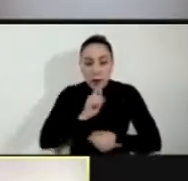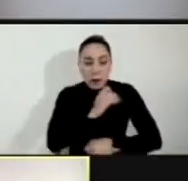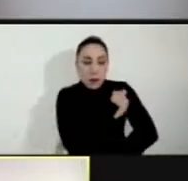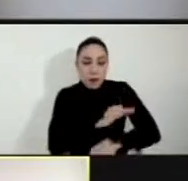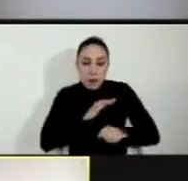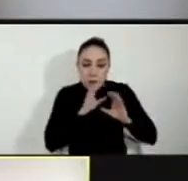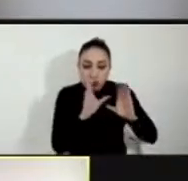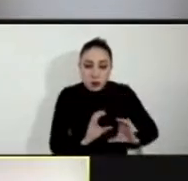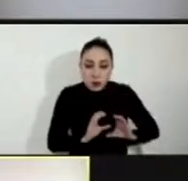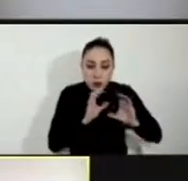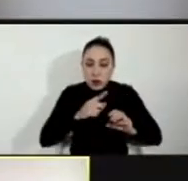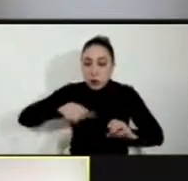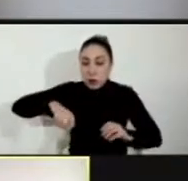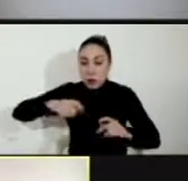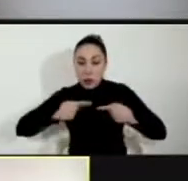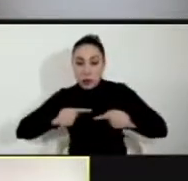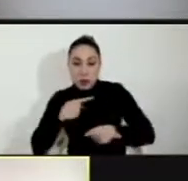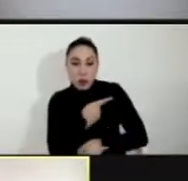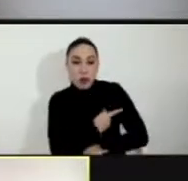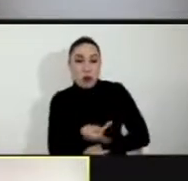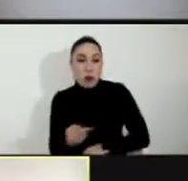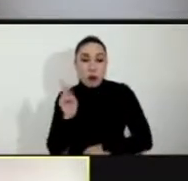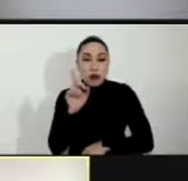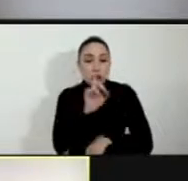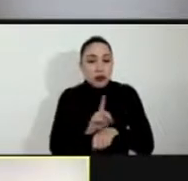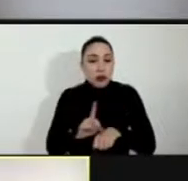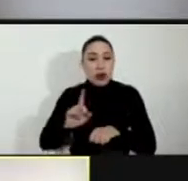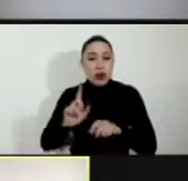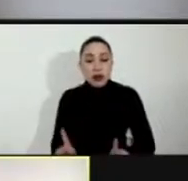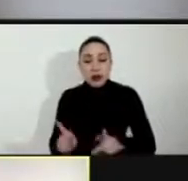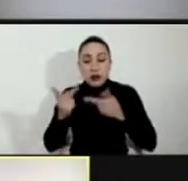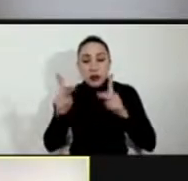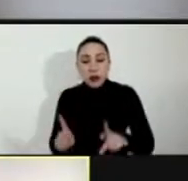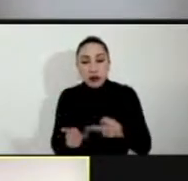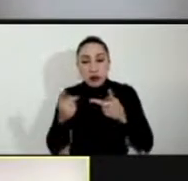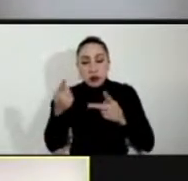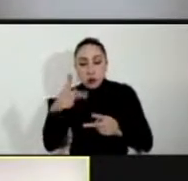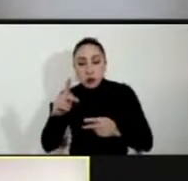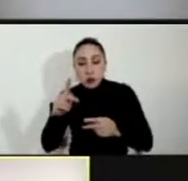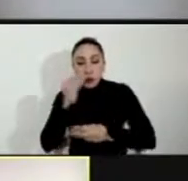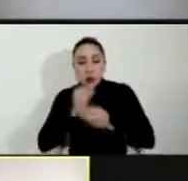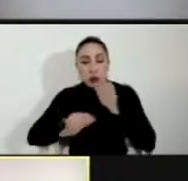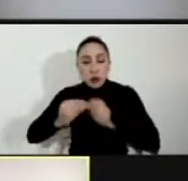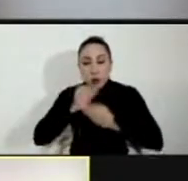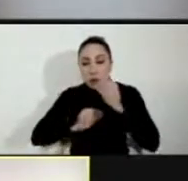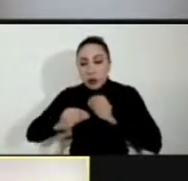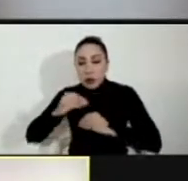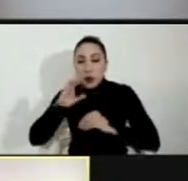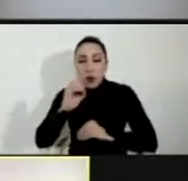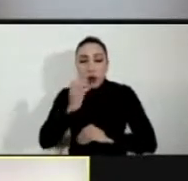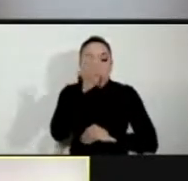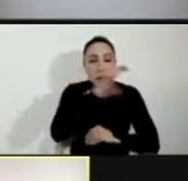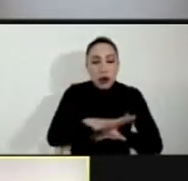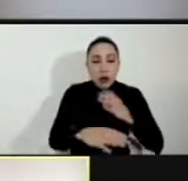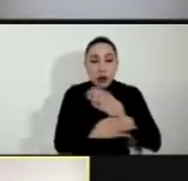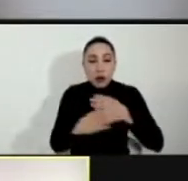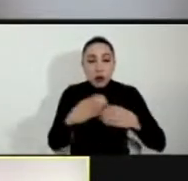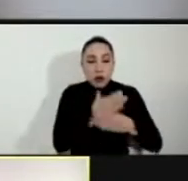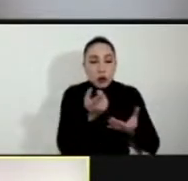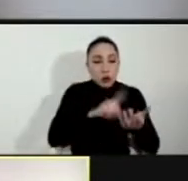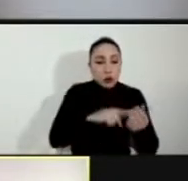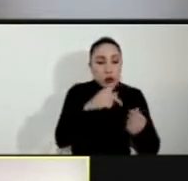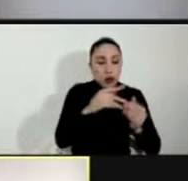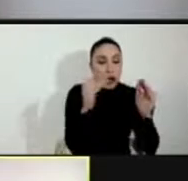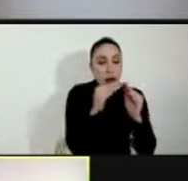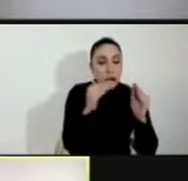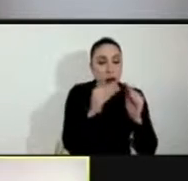vean obligados a menudo a vender sus activos productivos, a empeñar artículos de su casa, a pedir préstamos